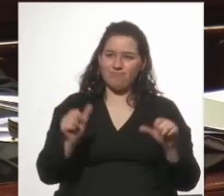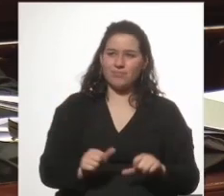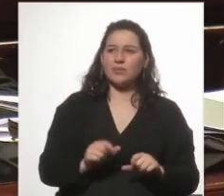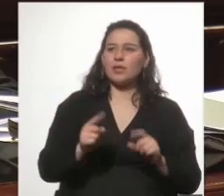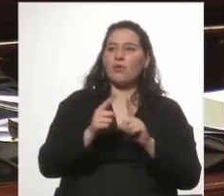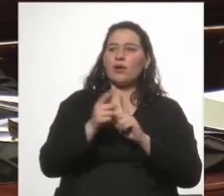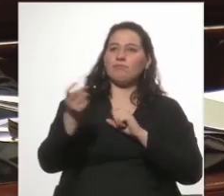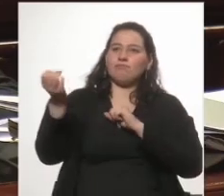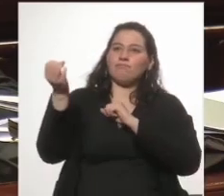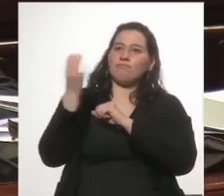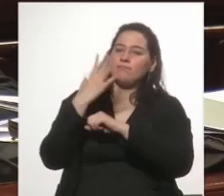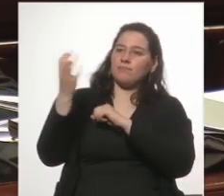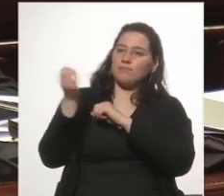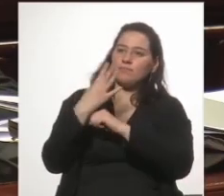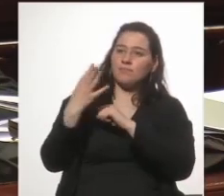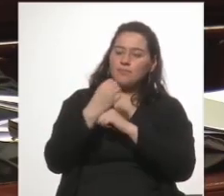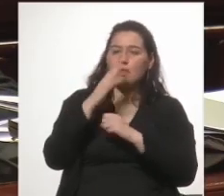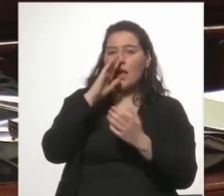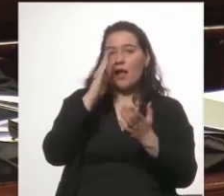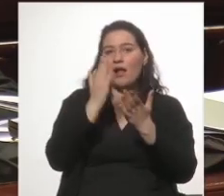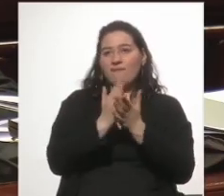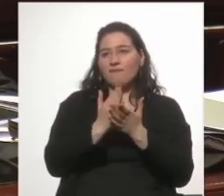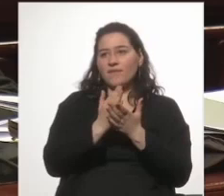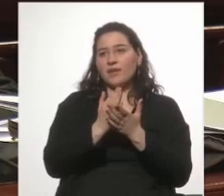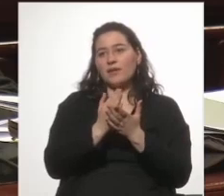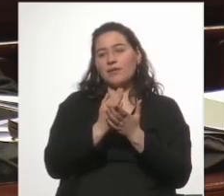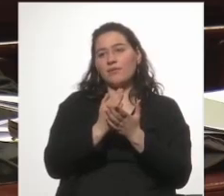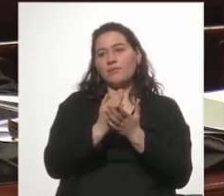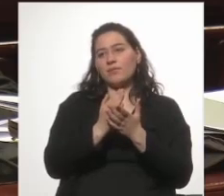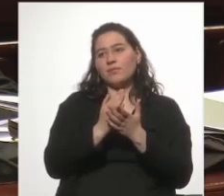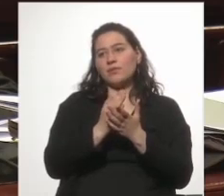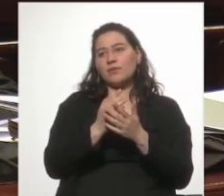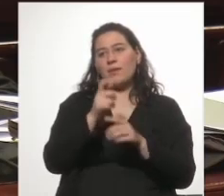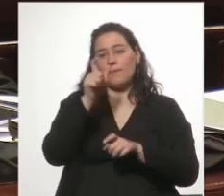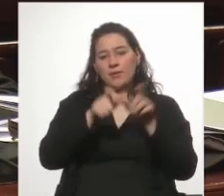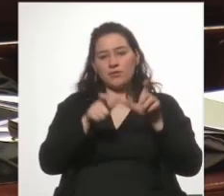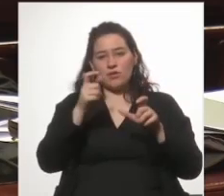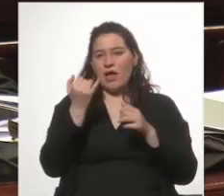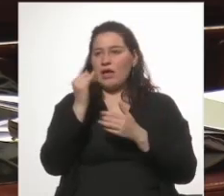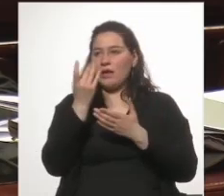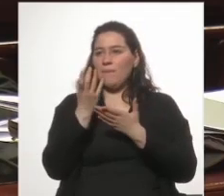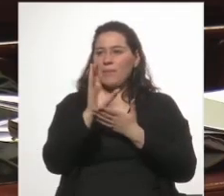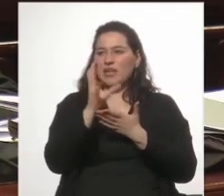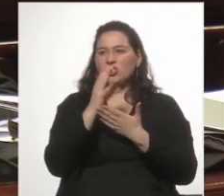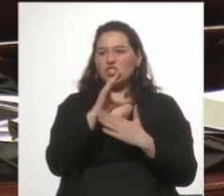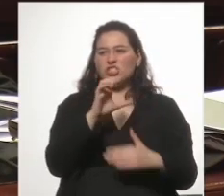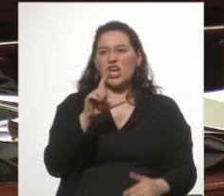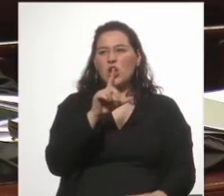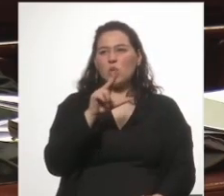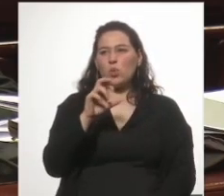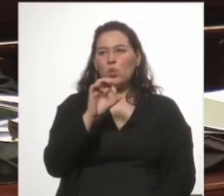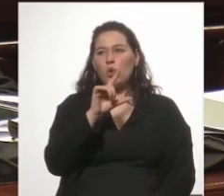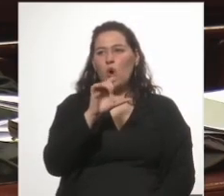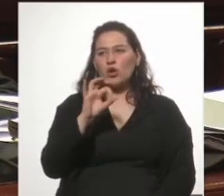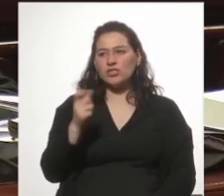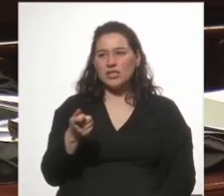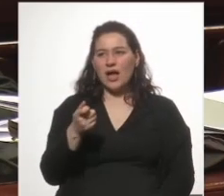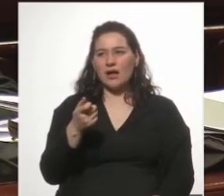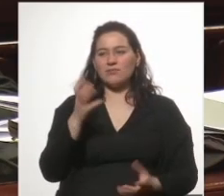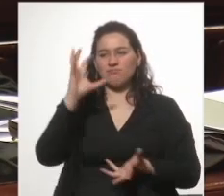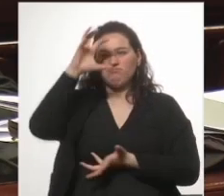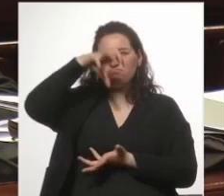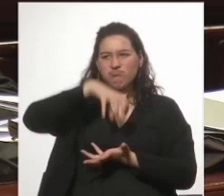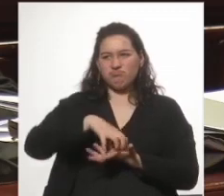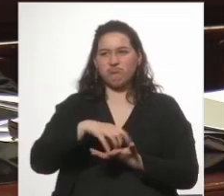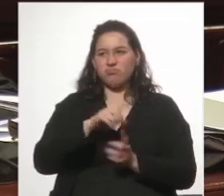bienes de consumo y se terminó poniendo alfombra roja a una inversión celulósica que pone sus pies en el país en